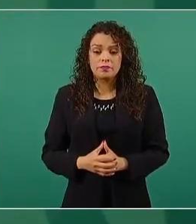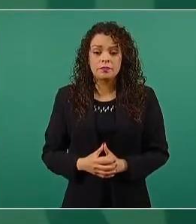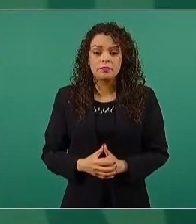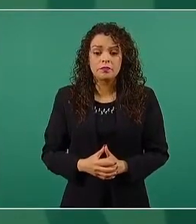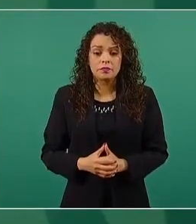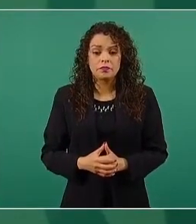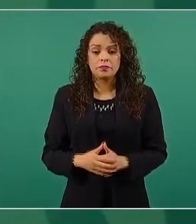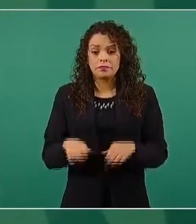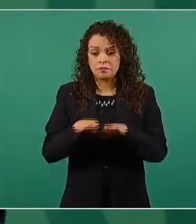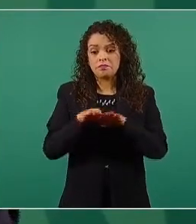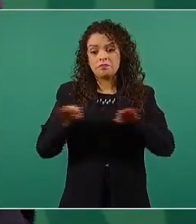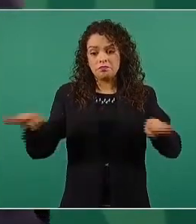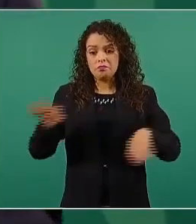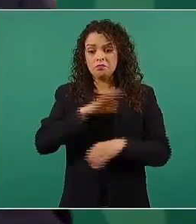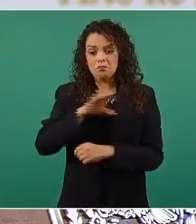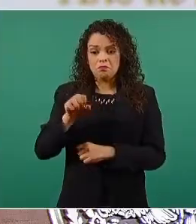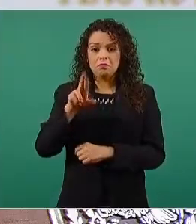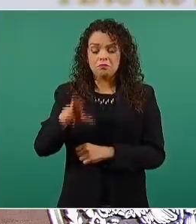porque